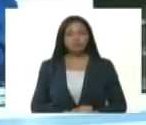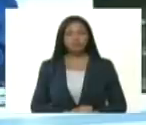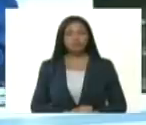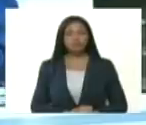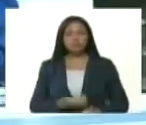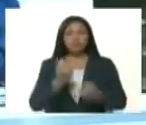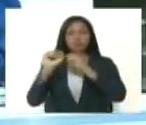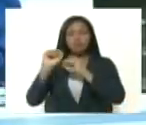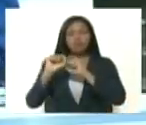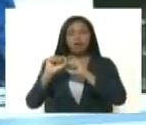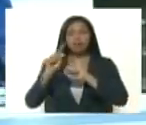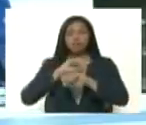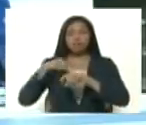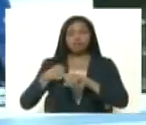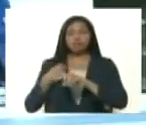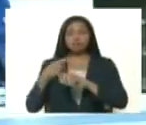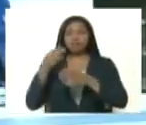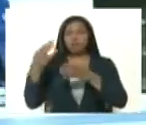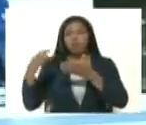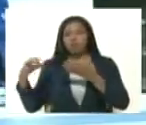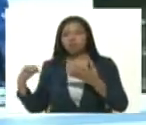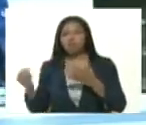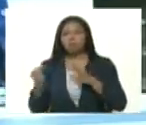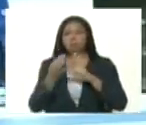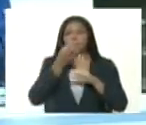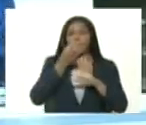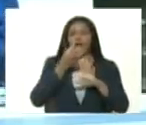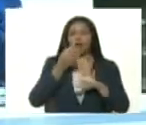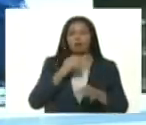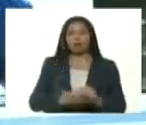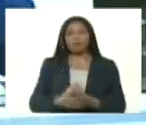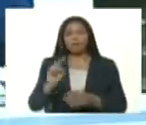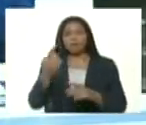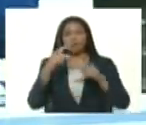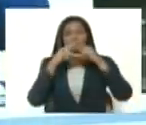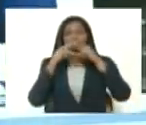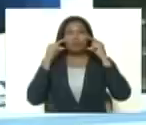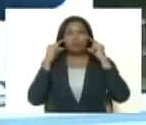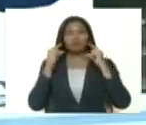evita la emisión de las partículas, es lo primero el tapaboca.